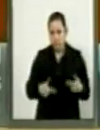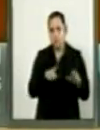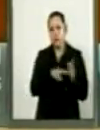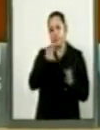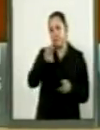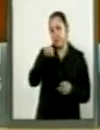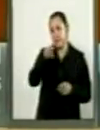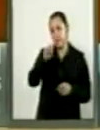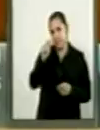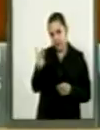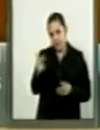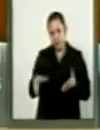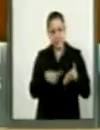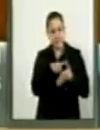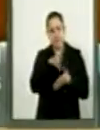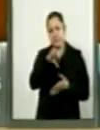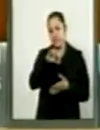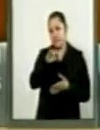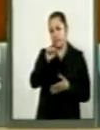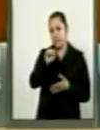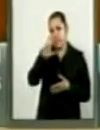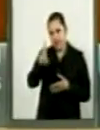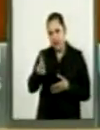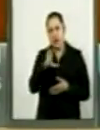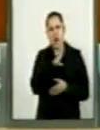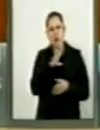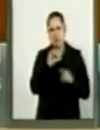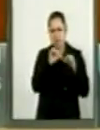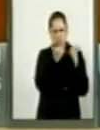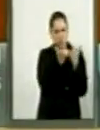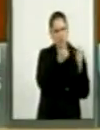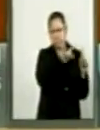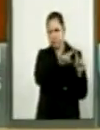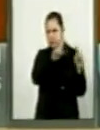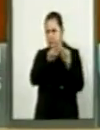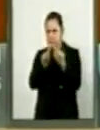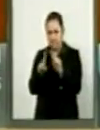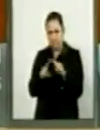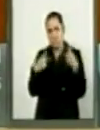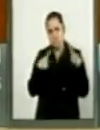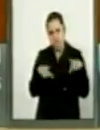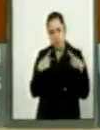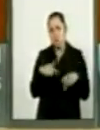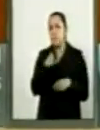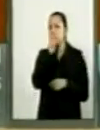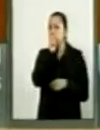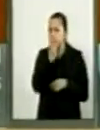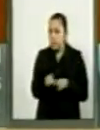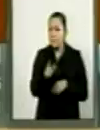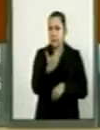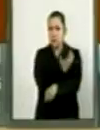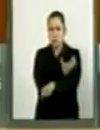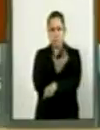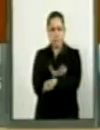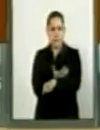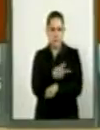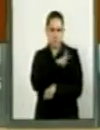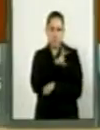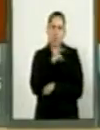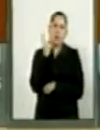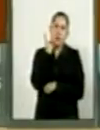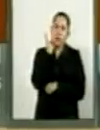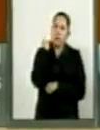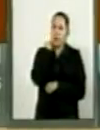Humanos, del CISR, de organizaciones de la sociedad civil y también, por supuesto, de compañeras y compañeros